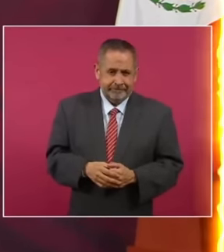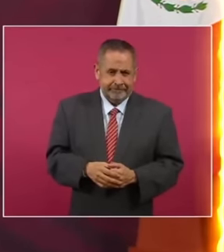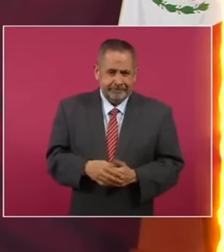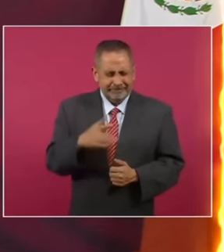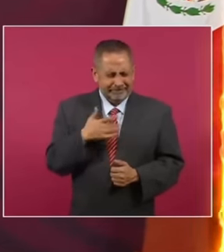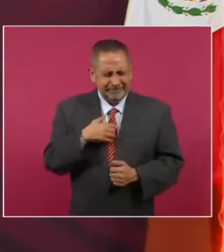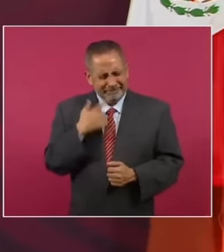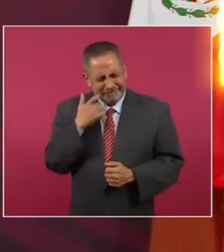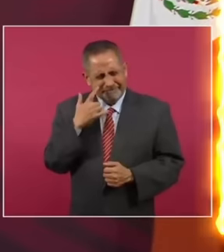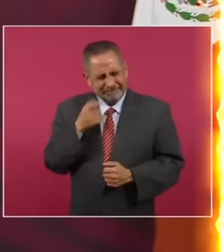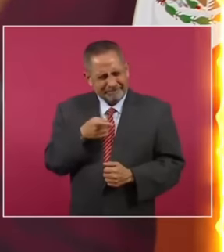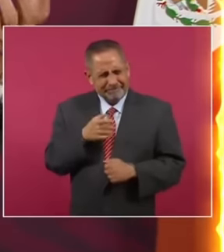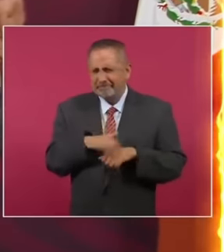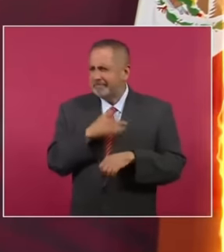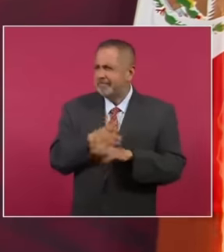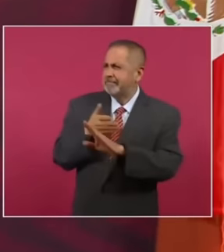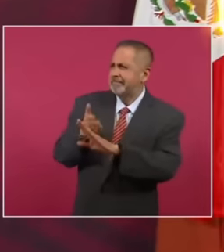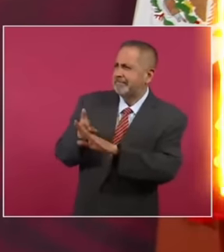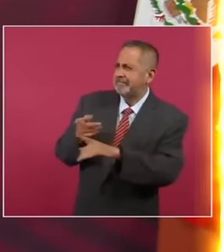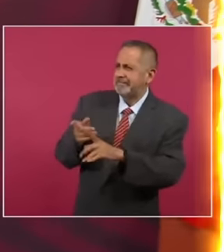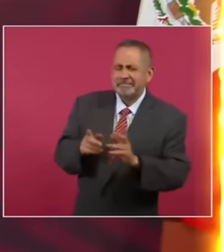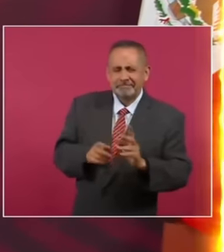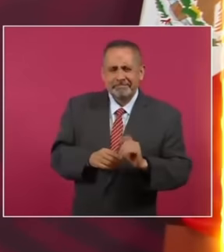Entonces me empezó a llamar la atención. Pues,